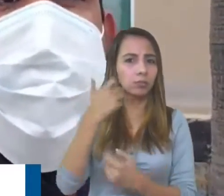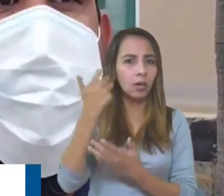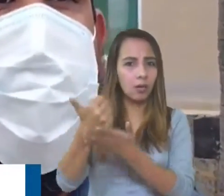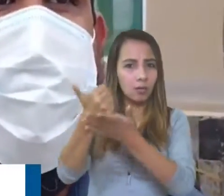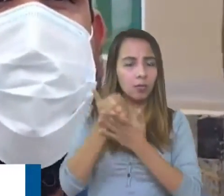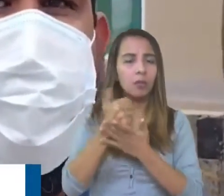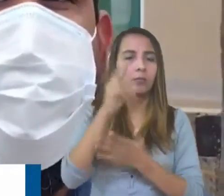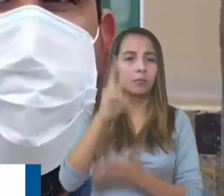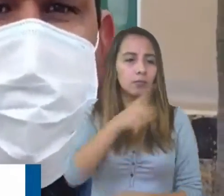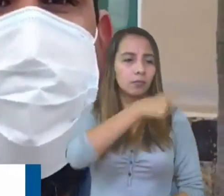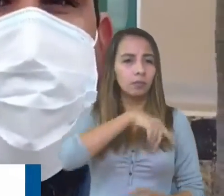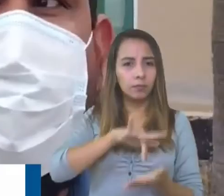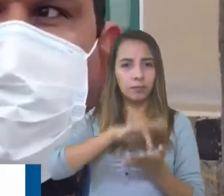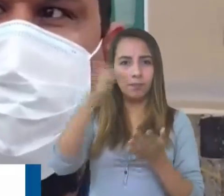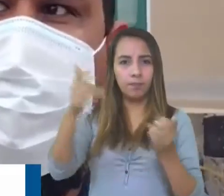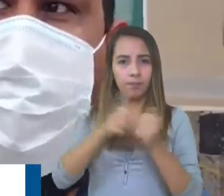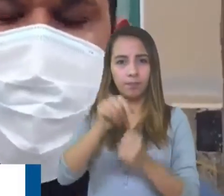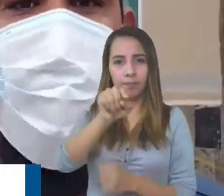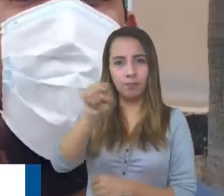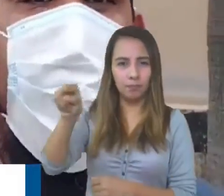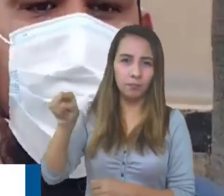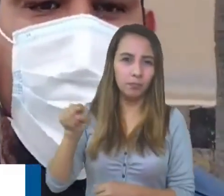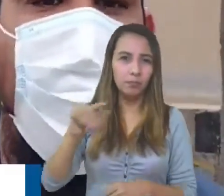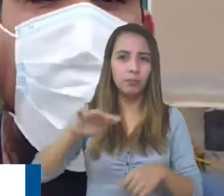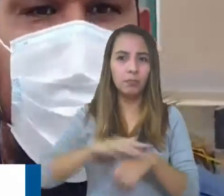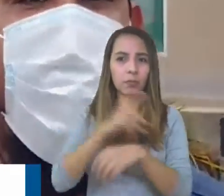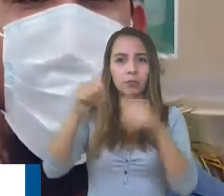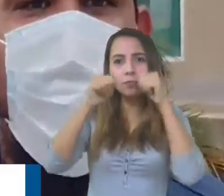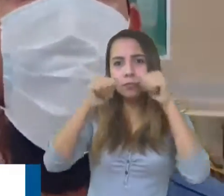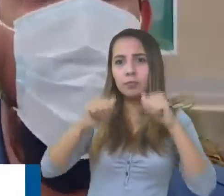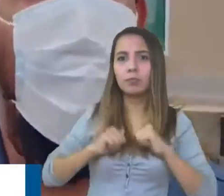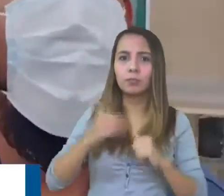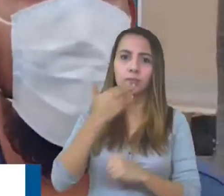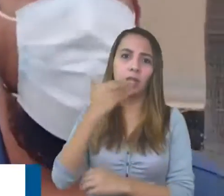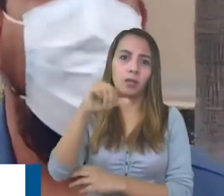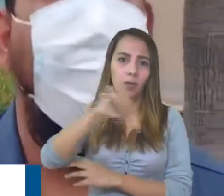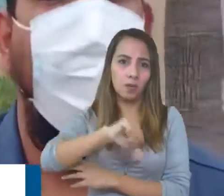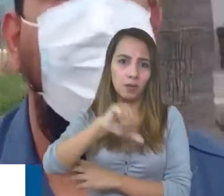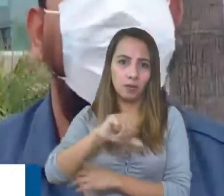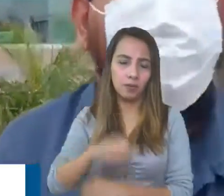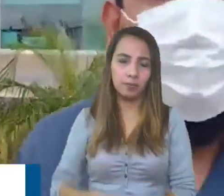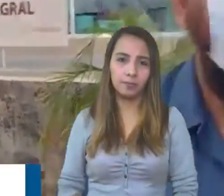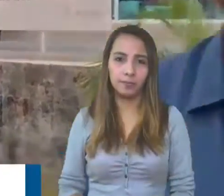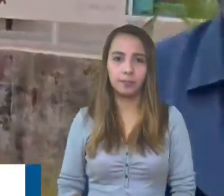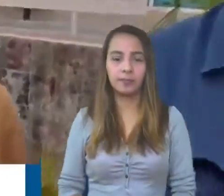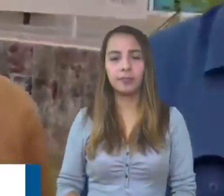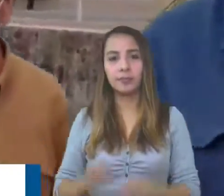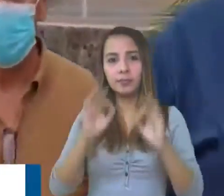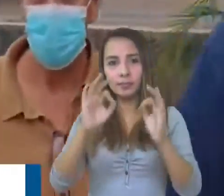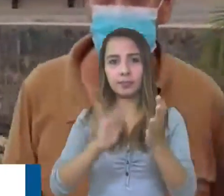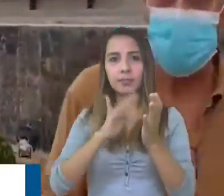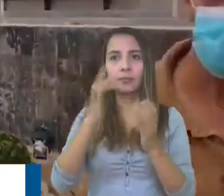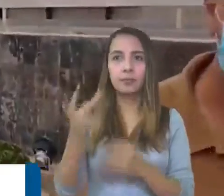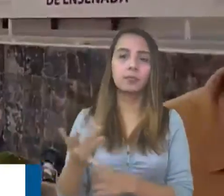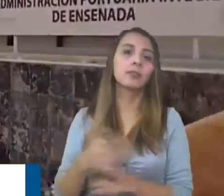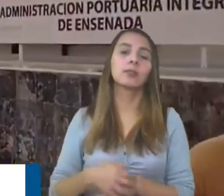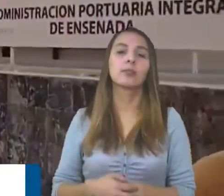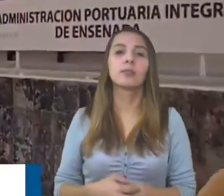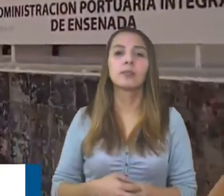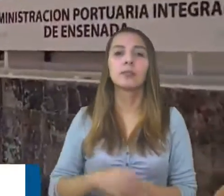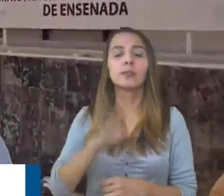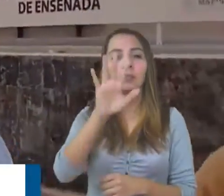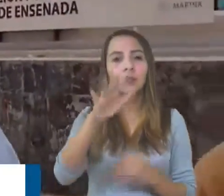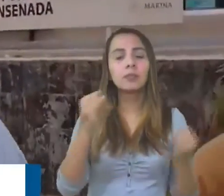ellos por esa atención que nos dieron el día de hoy. Así es, gracias. Si me lo permites, Melchor, sí,